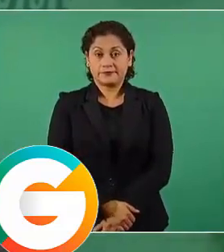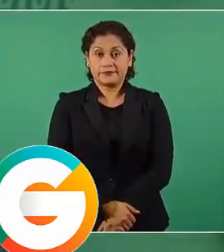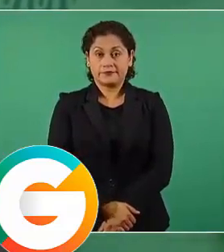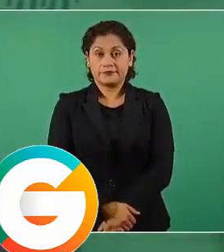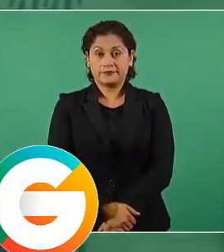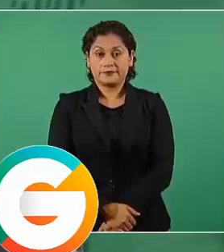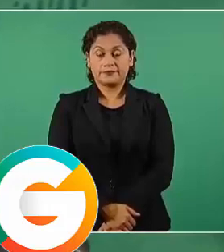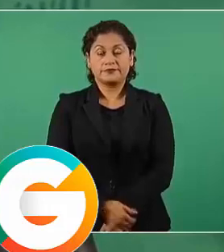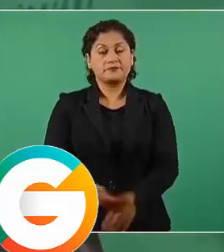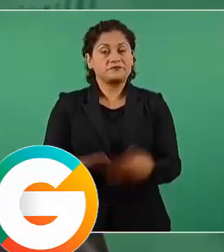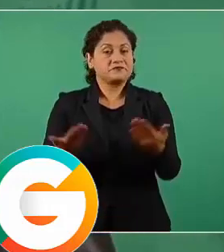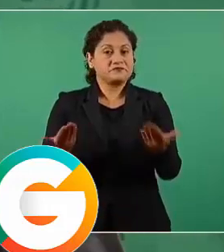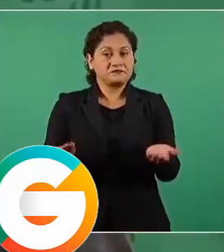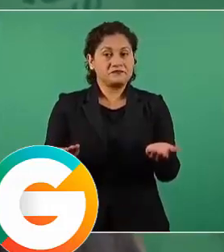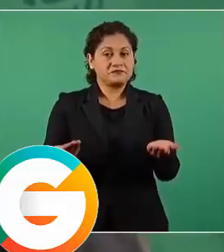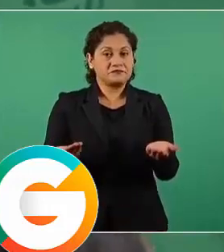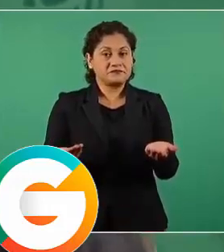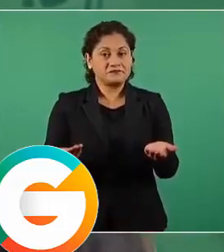Eso